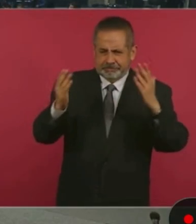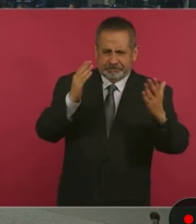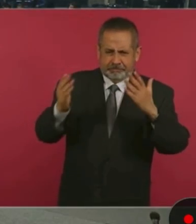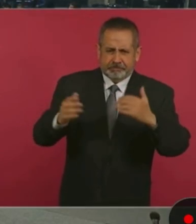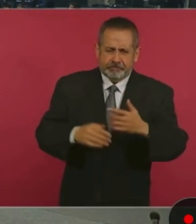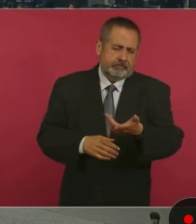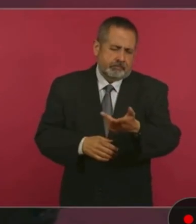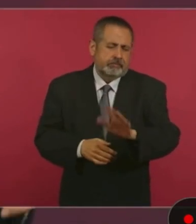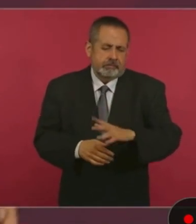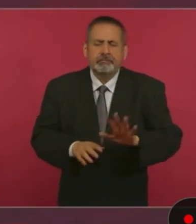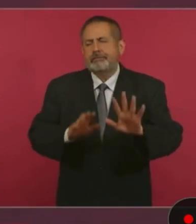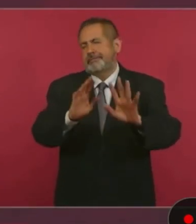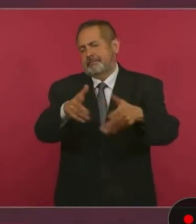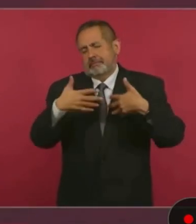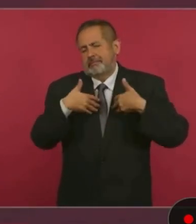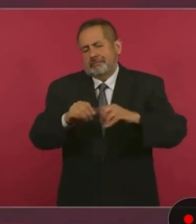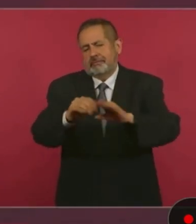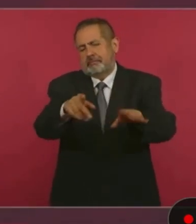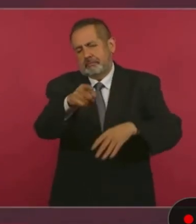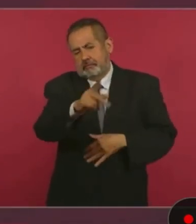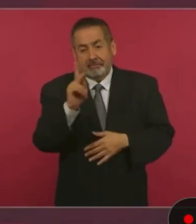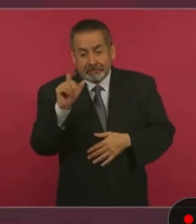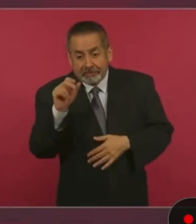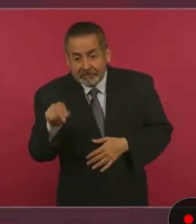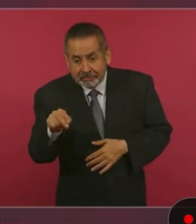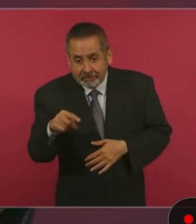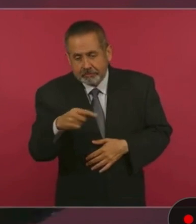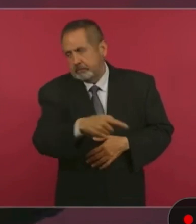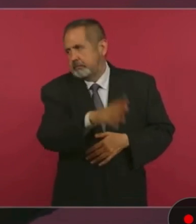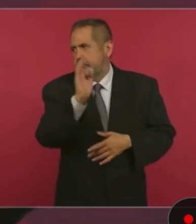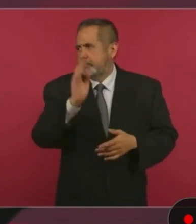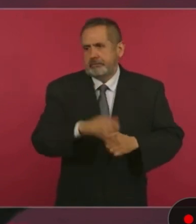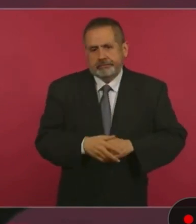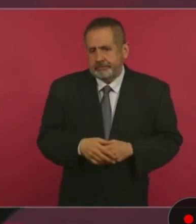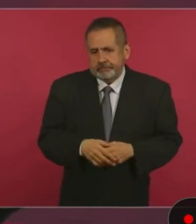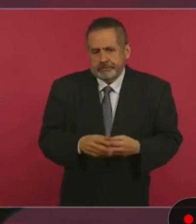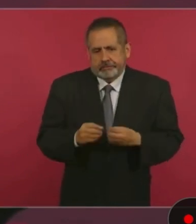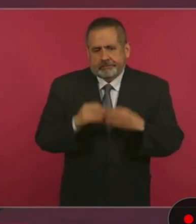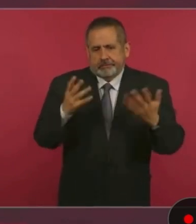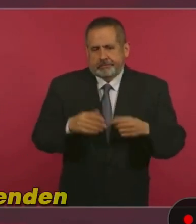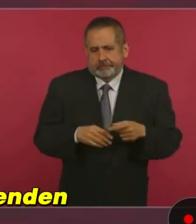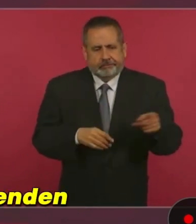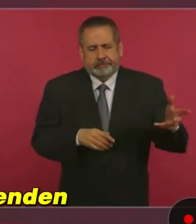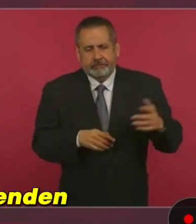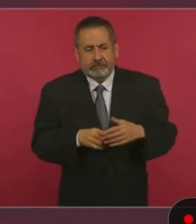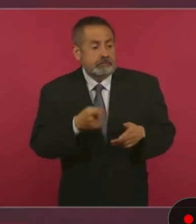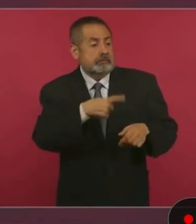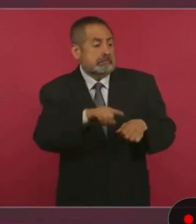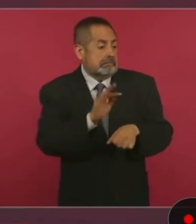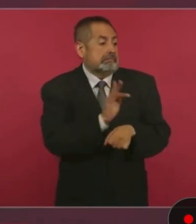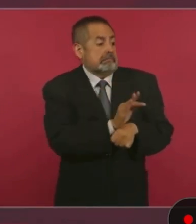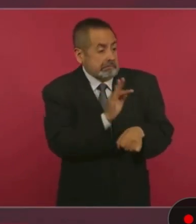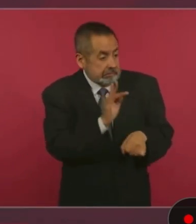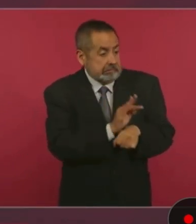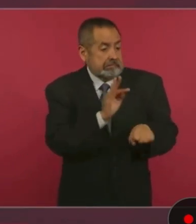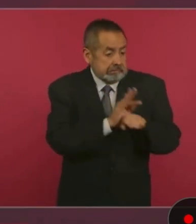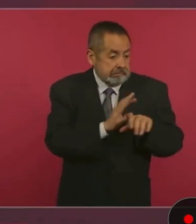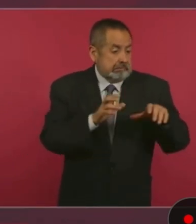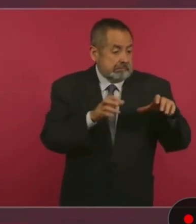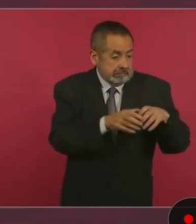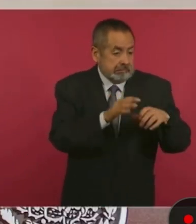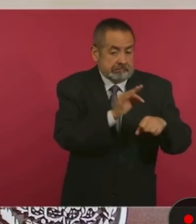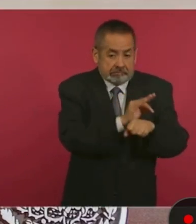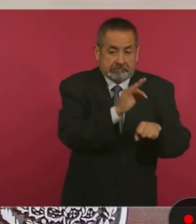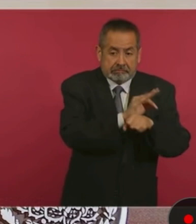pues fideicomisos. sí se entiende si es un legislador panista. Pues quienes defienden